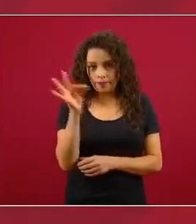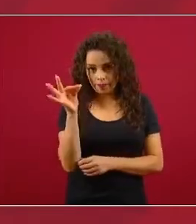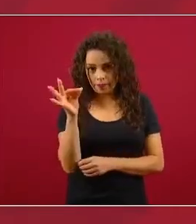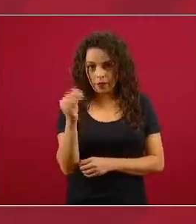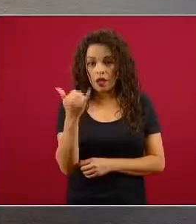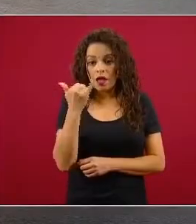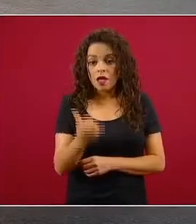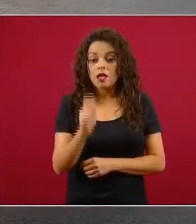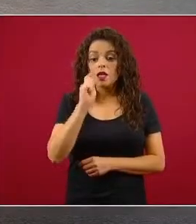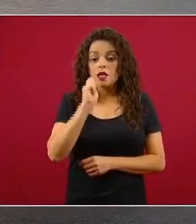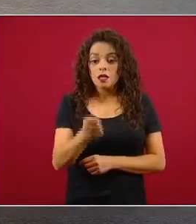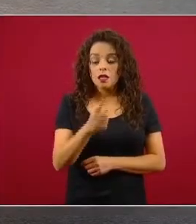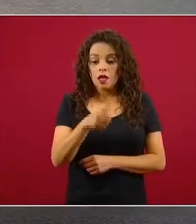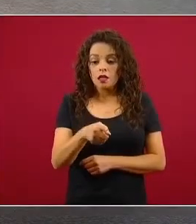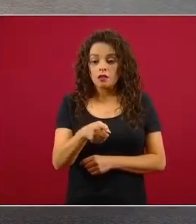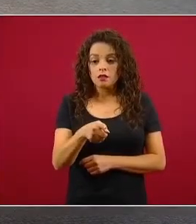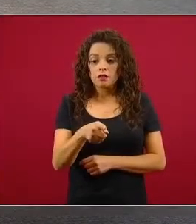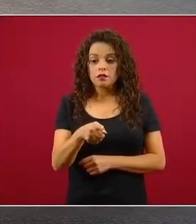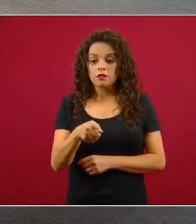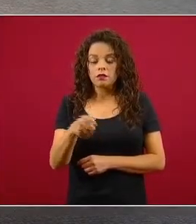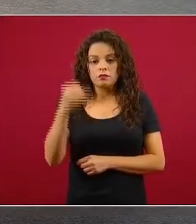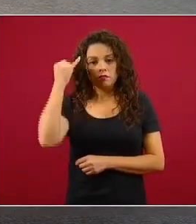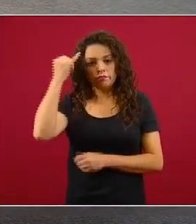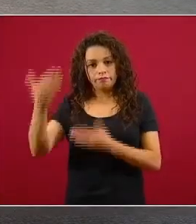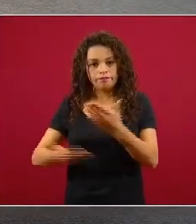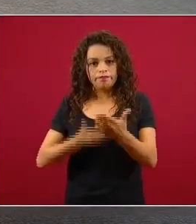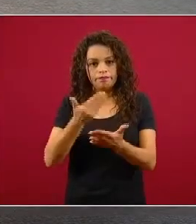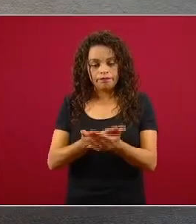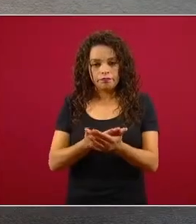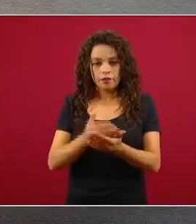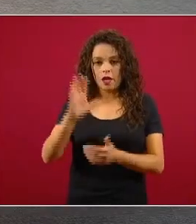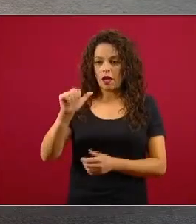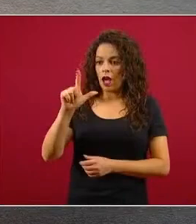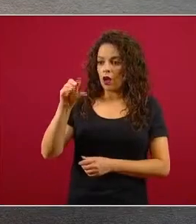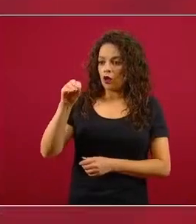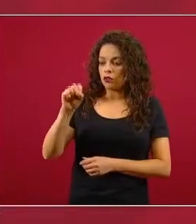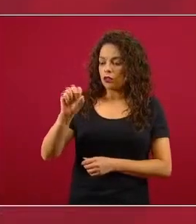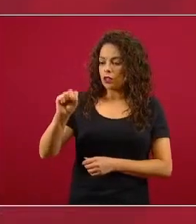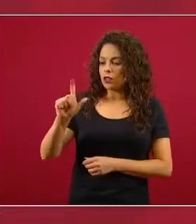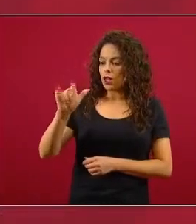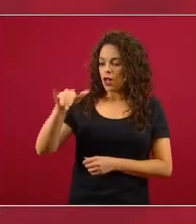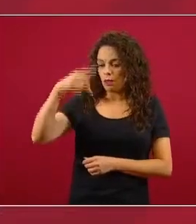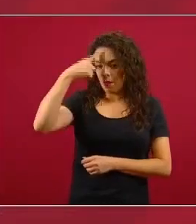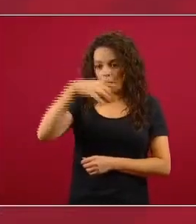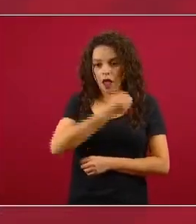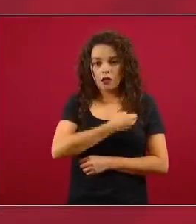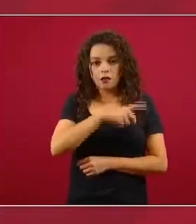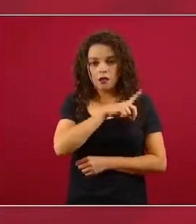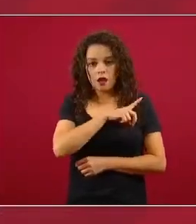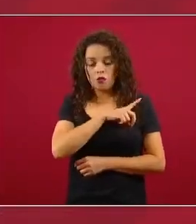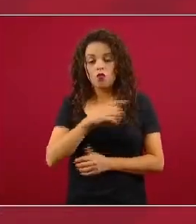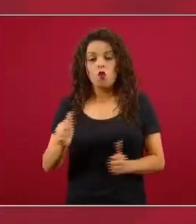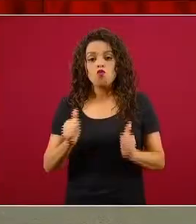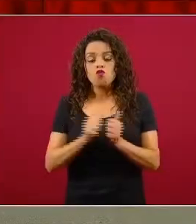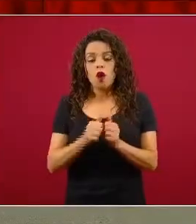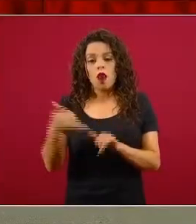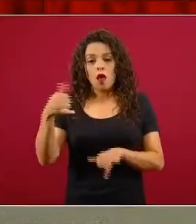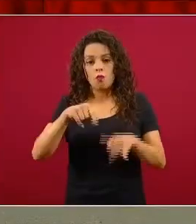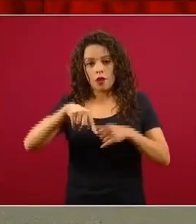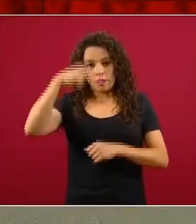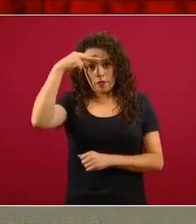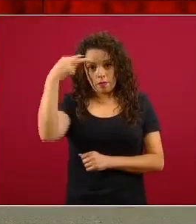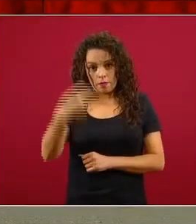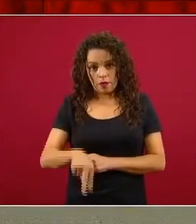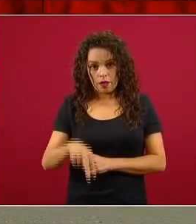hay la iniciativa de una fundación filantrópica, la Fundación Carlos Slim para la Salud, con un laboratorio mexicano, el laboratorio